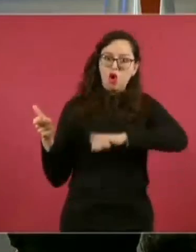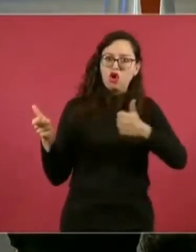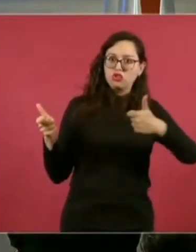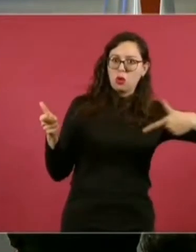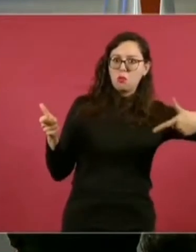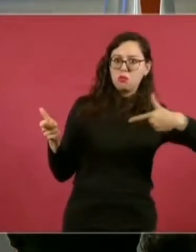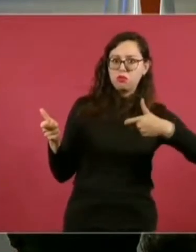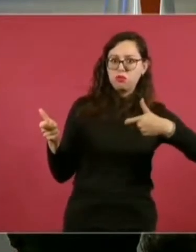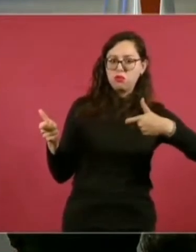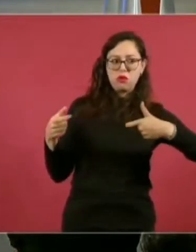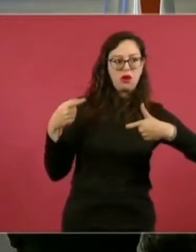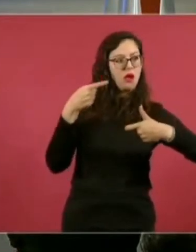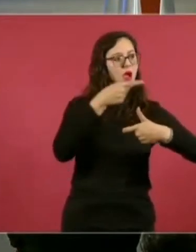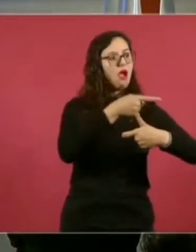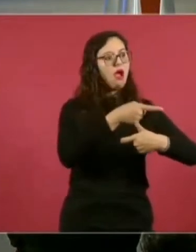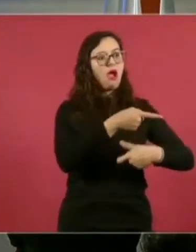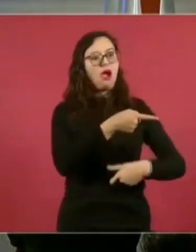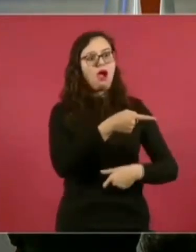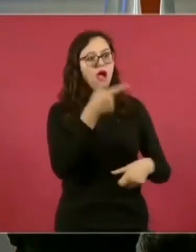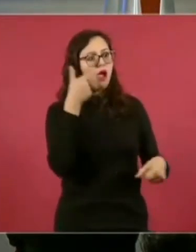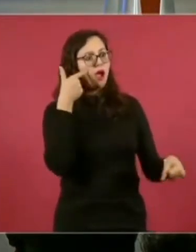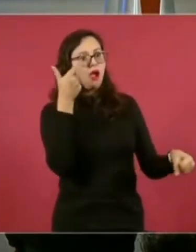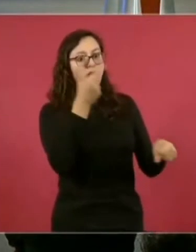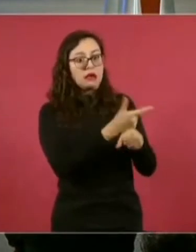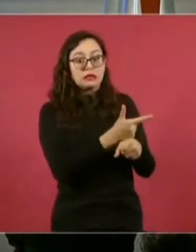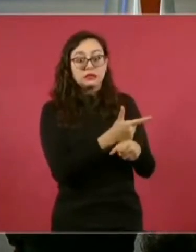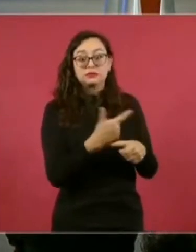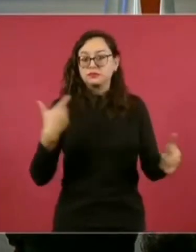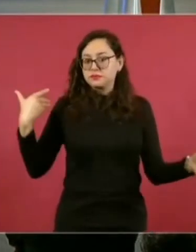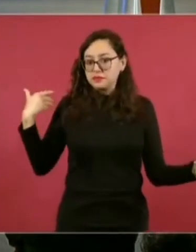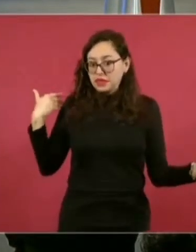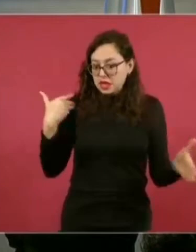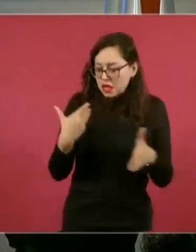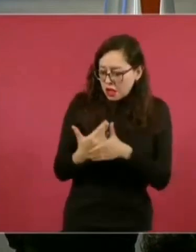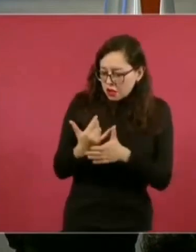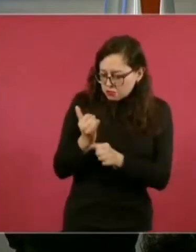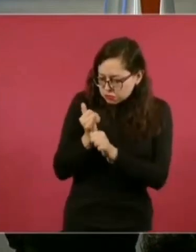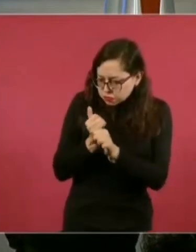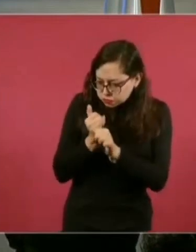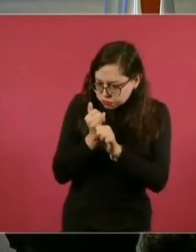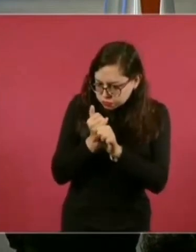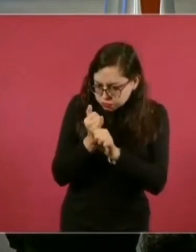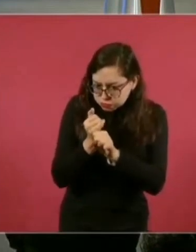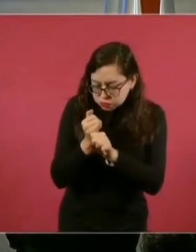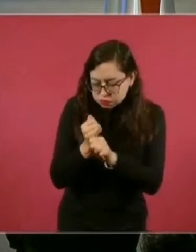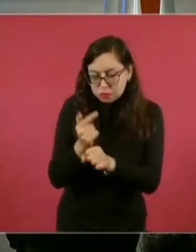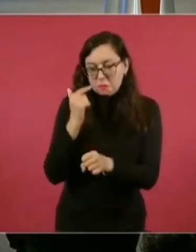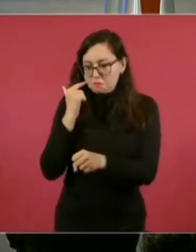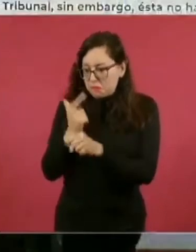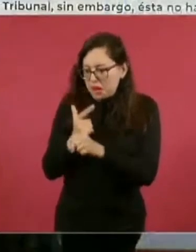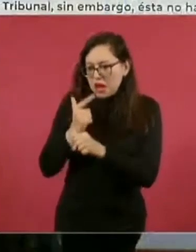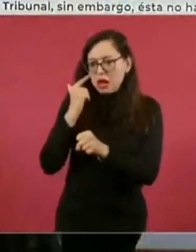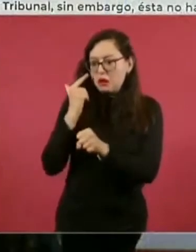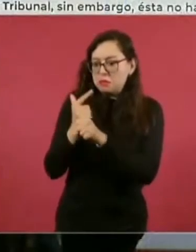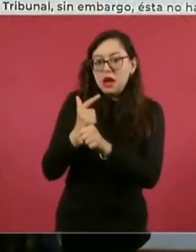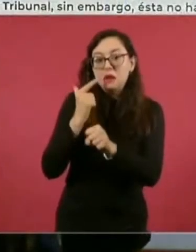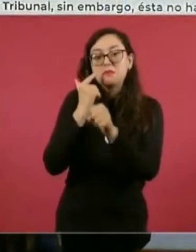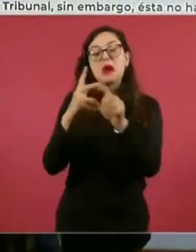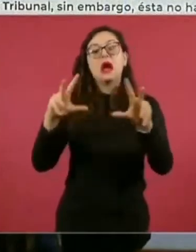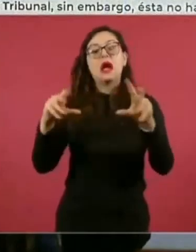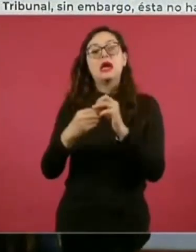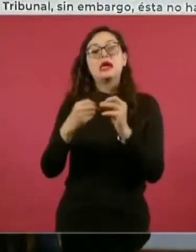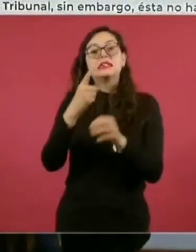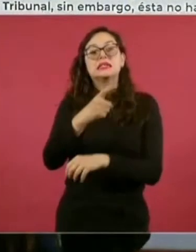Esta acusación se hizo con base en 123 pruebas recabadas, de las